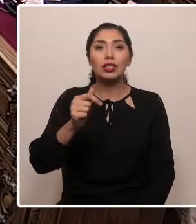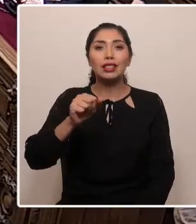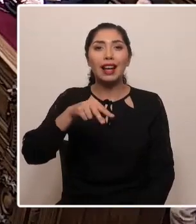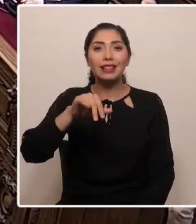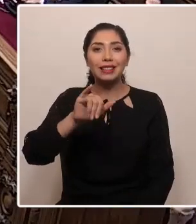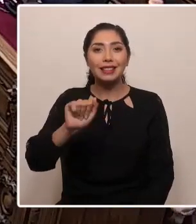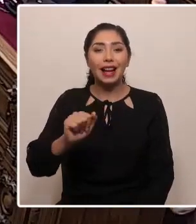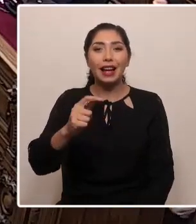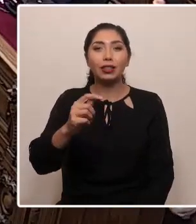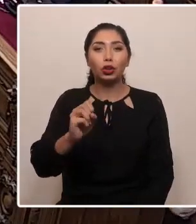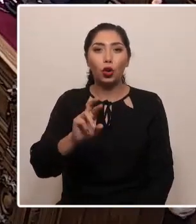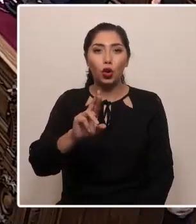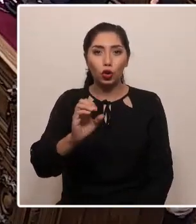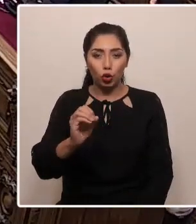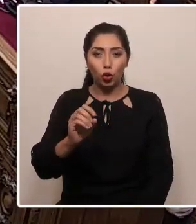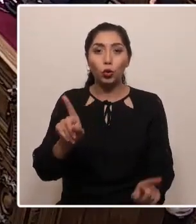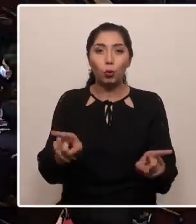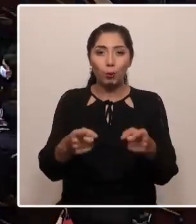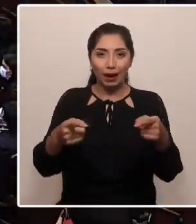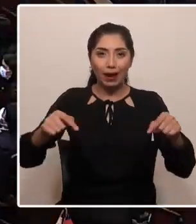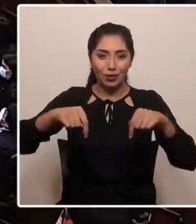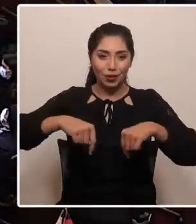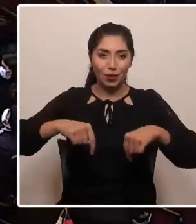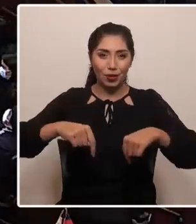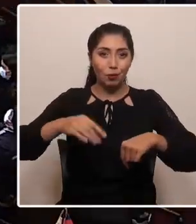de cumpleaños el día de hoy.